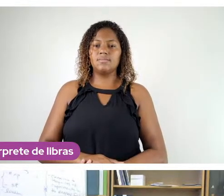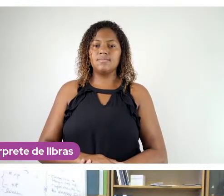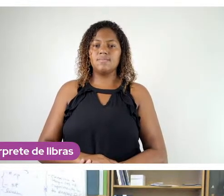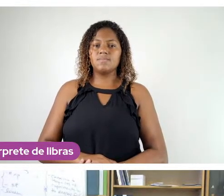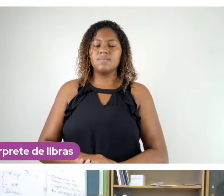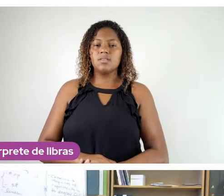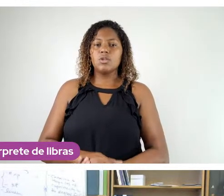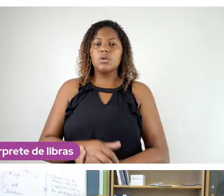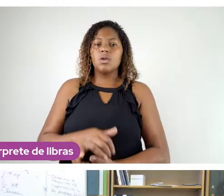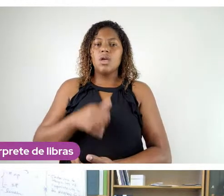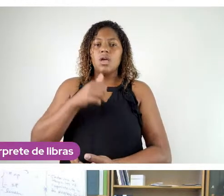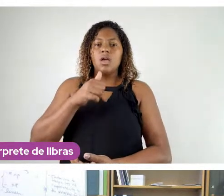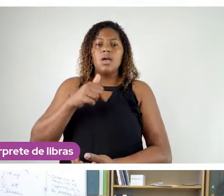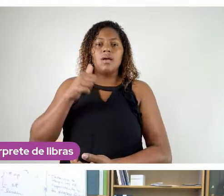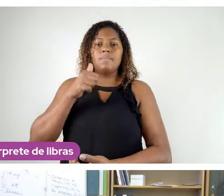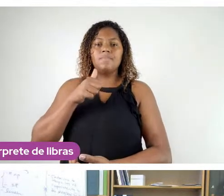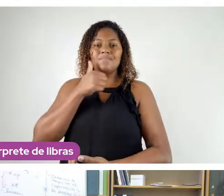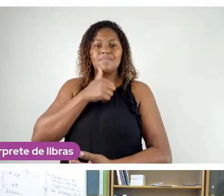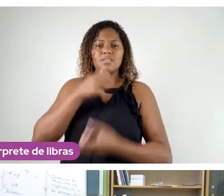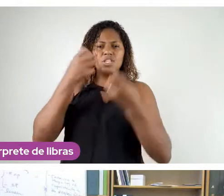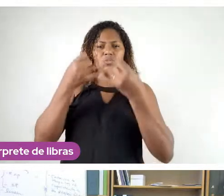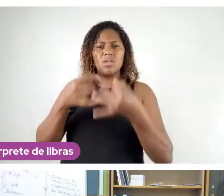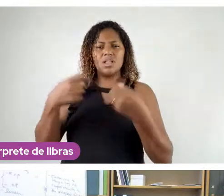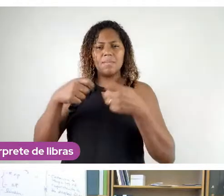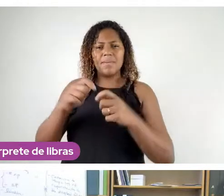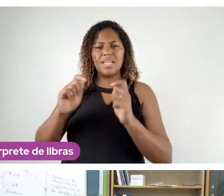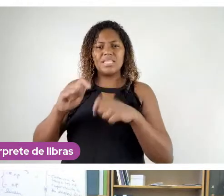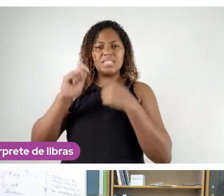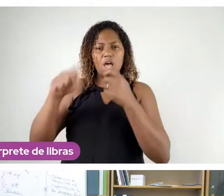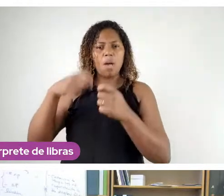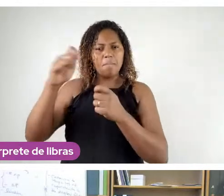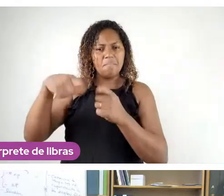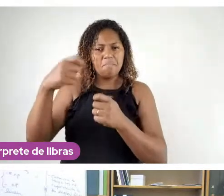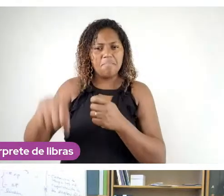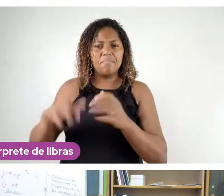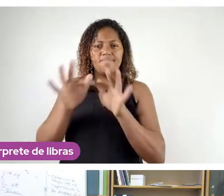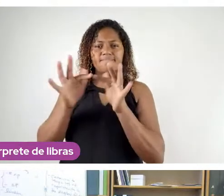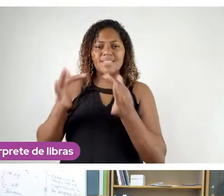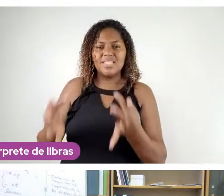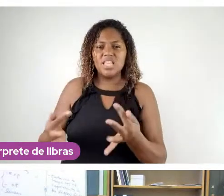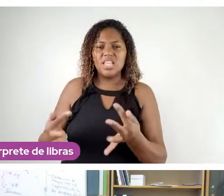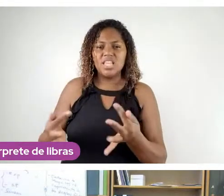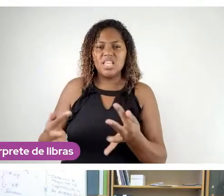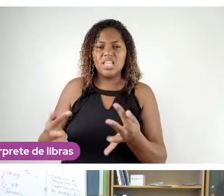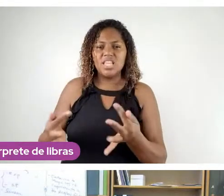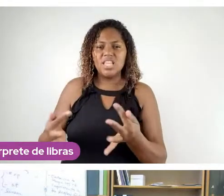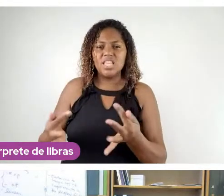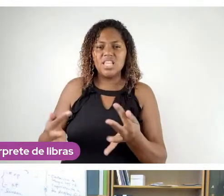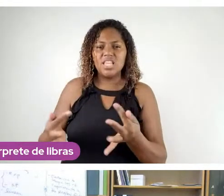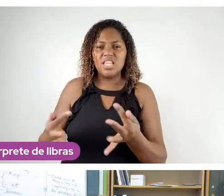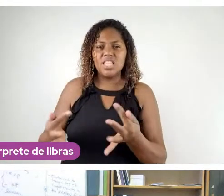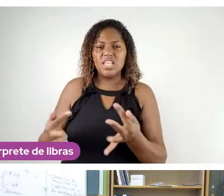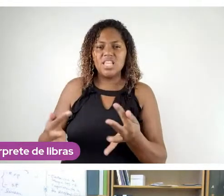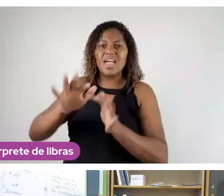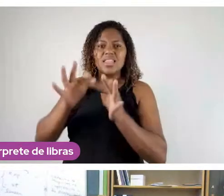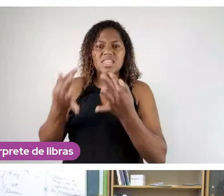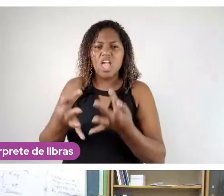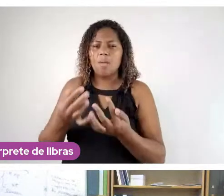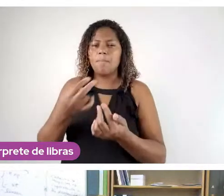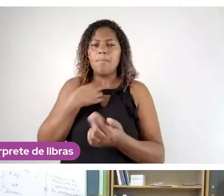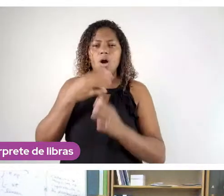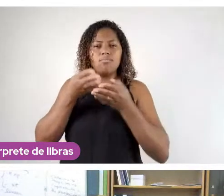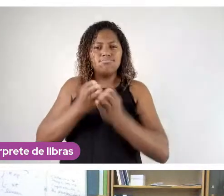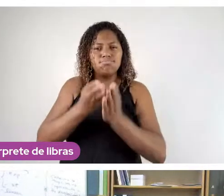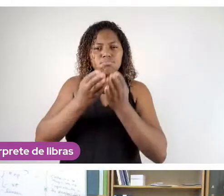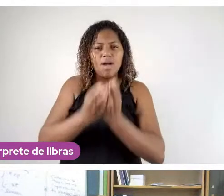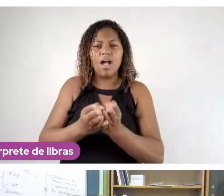muchísimos años, sin grandes instrumentos, sin sonar, bueno, sin... Muy sencillo. Pero la gente vamos buscando ese